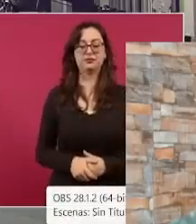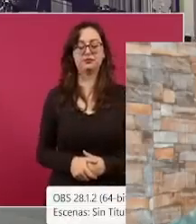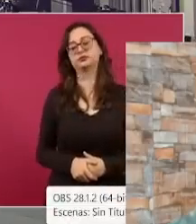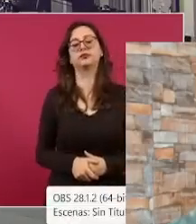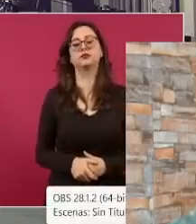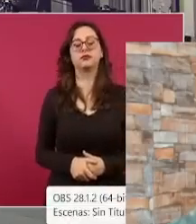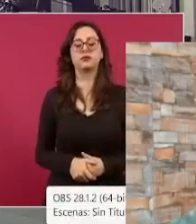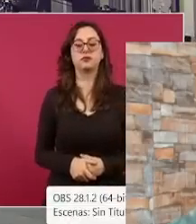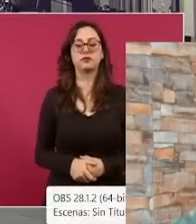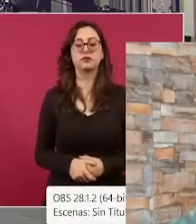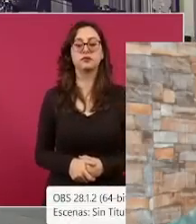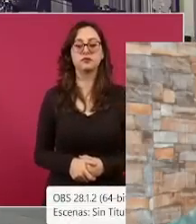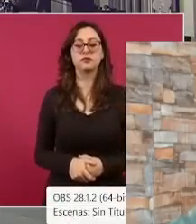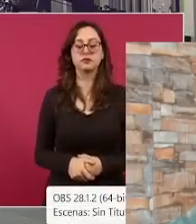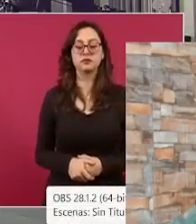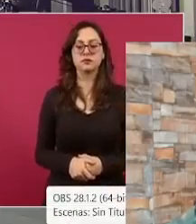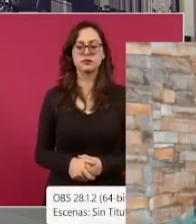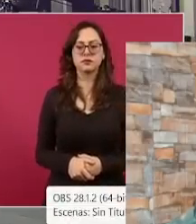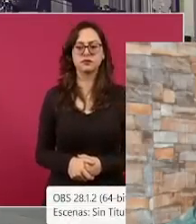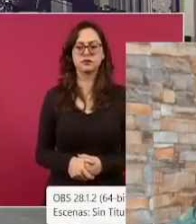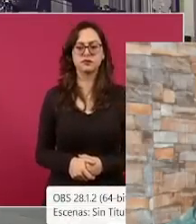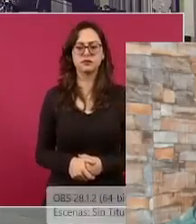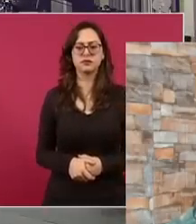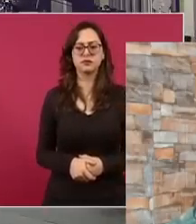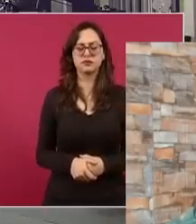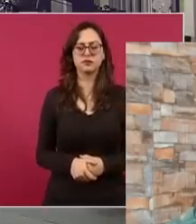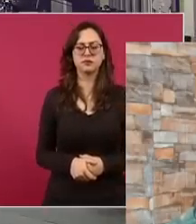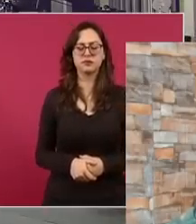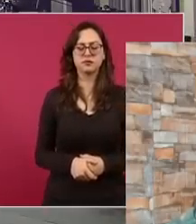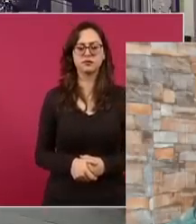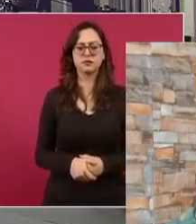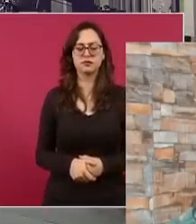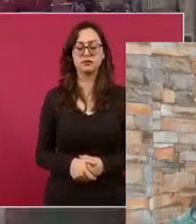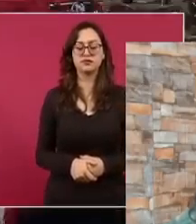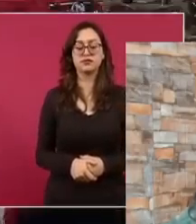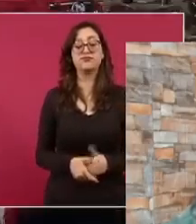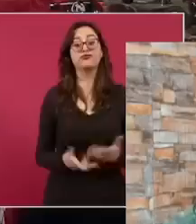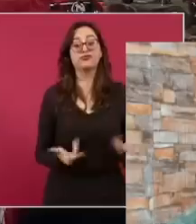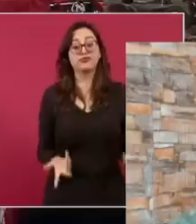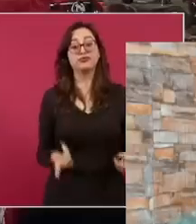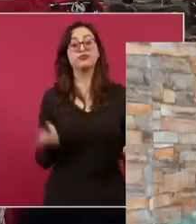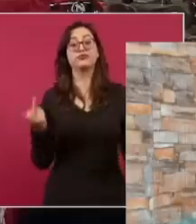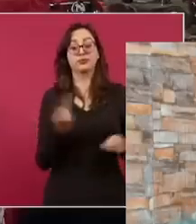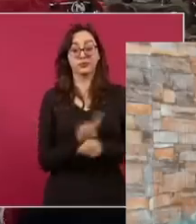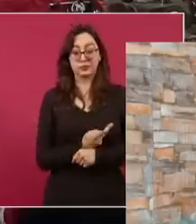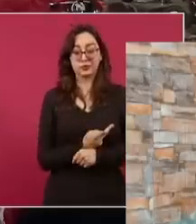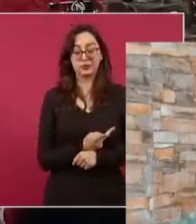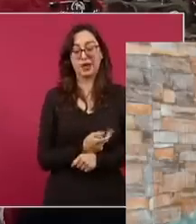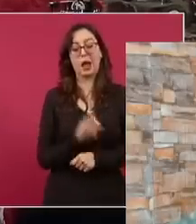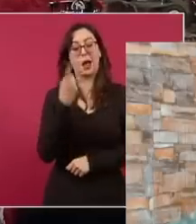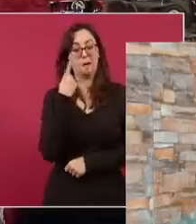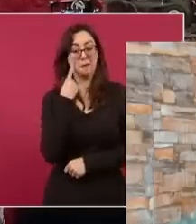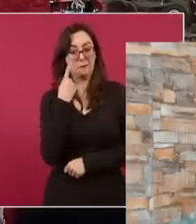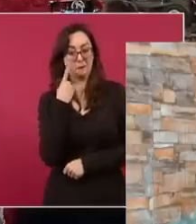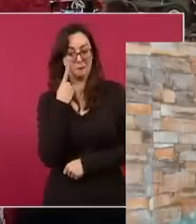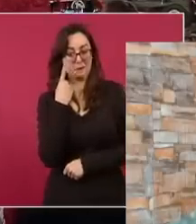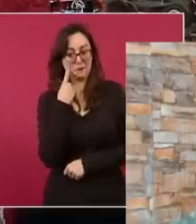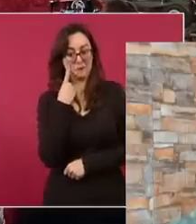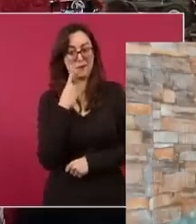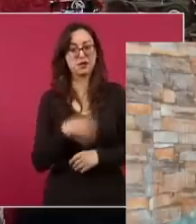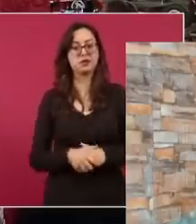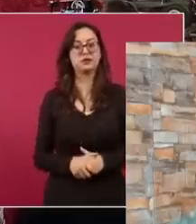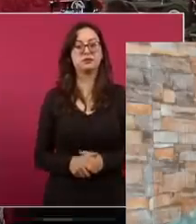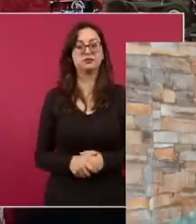Ah, es que viene, todo viene. Y tú le todo viene porque en la mañanera, porque la primera vez que me echó